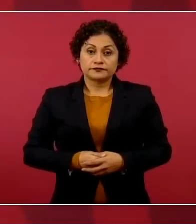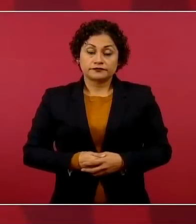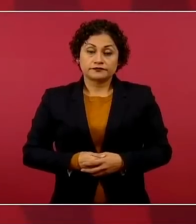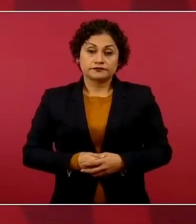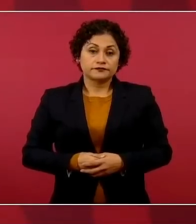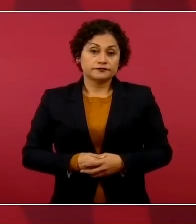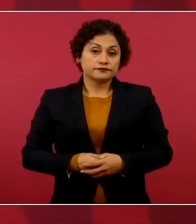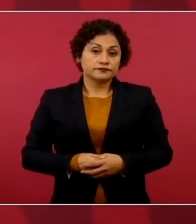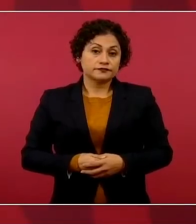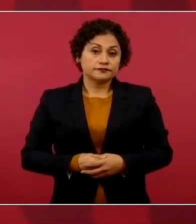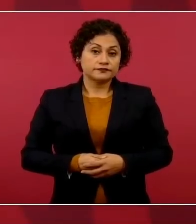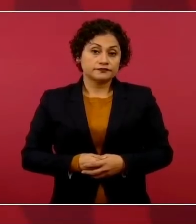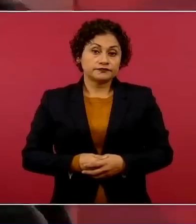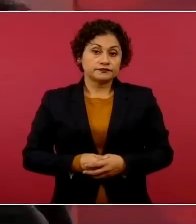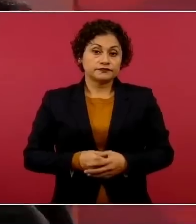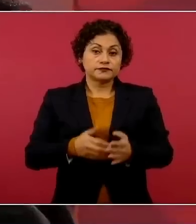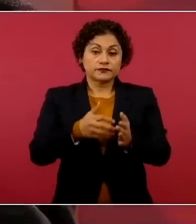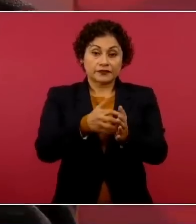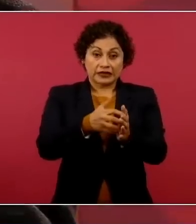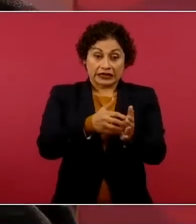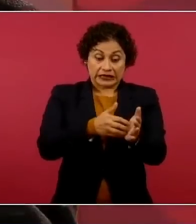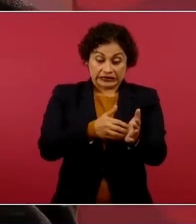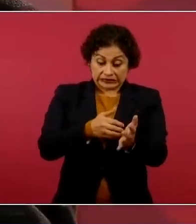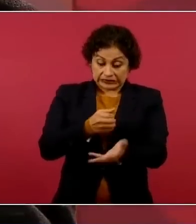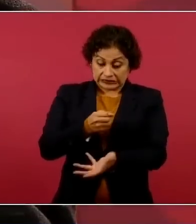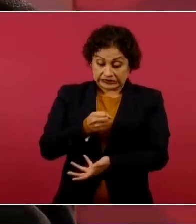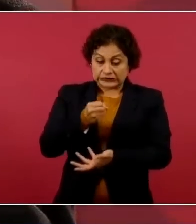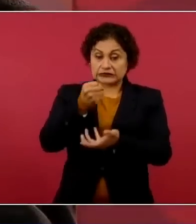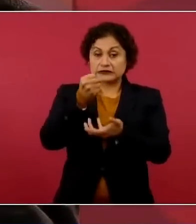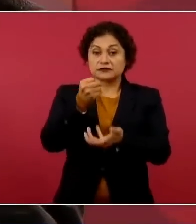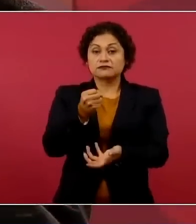dinero para construir